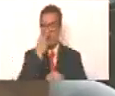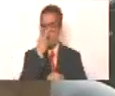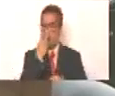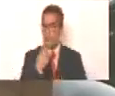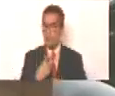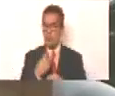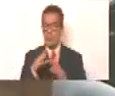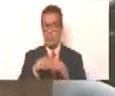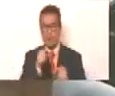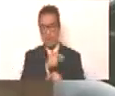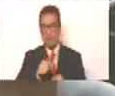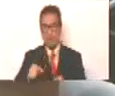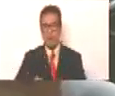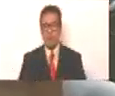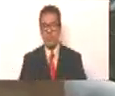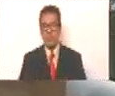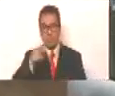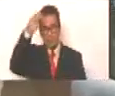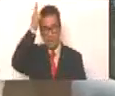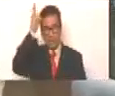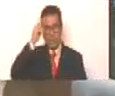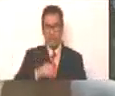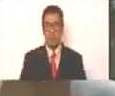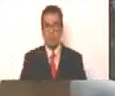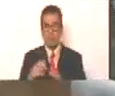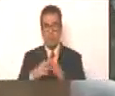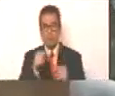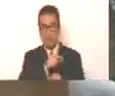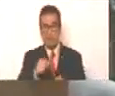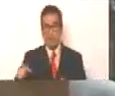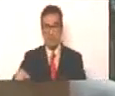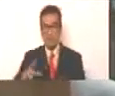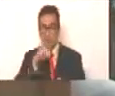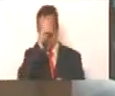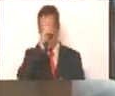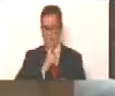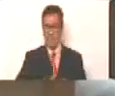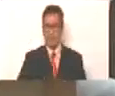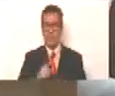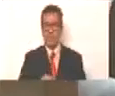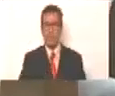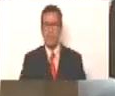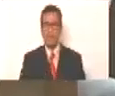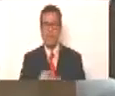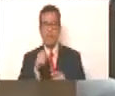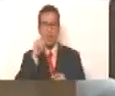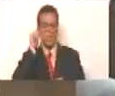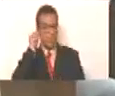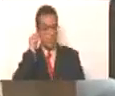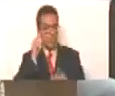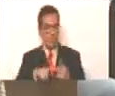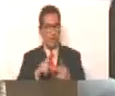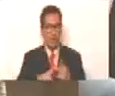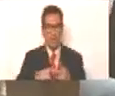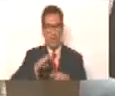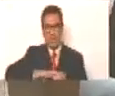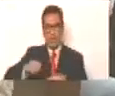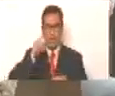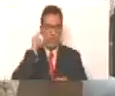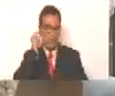personas indígenas, a las personas con discapacidad, a las mujeres, a las niñas, a los niños, a